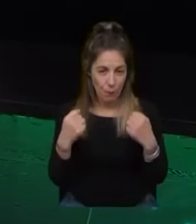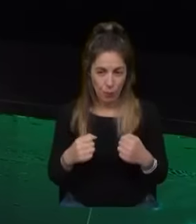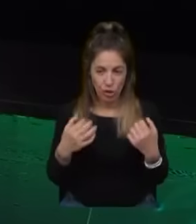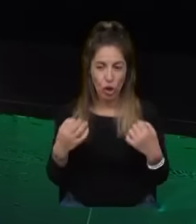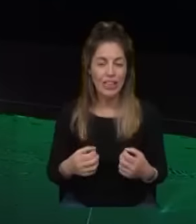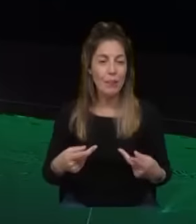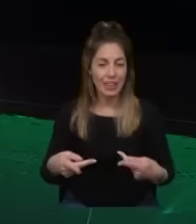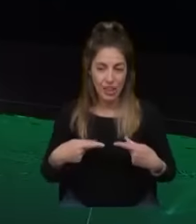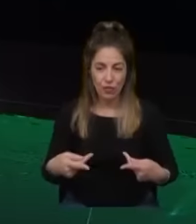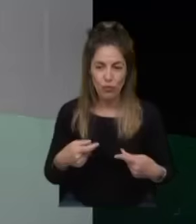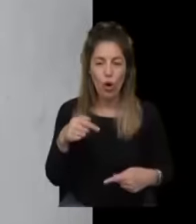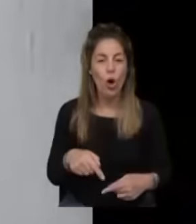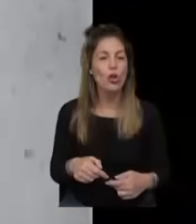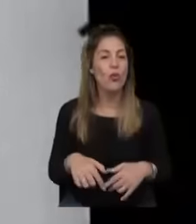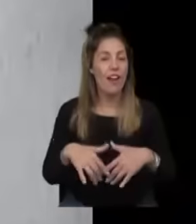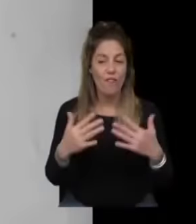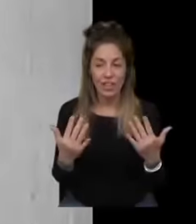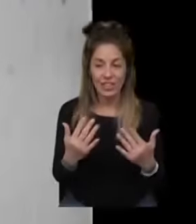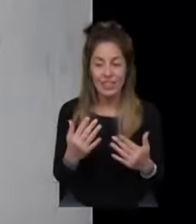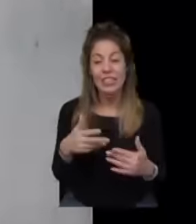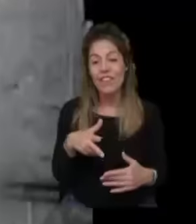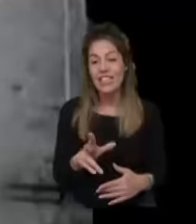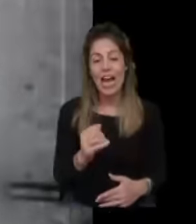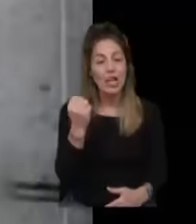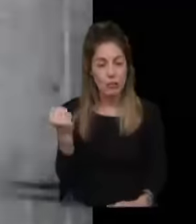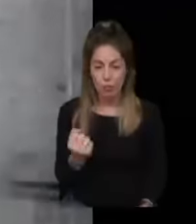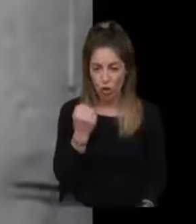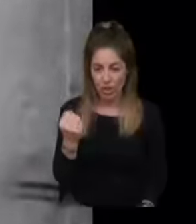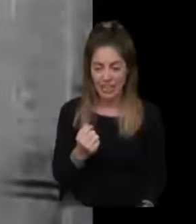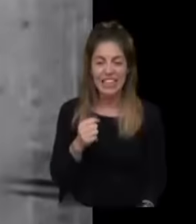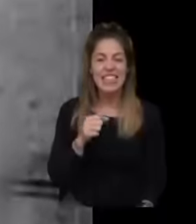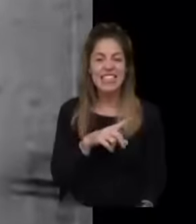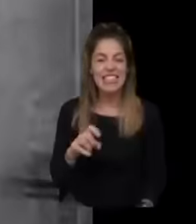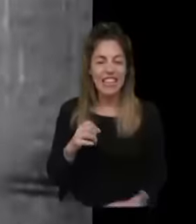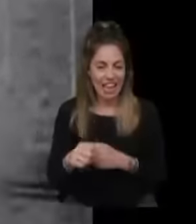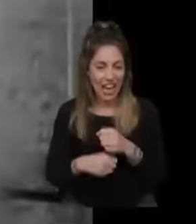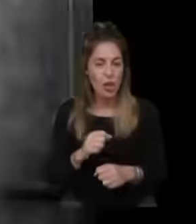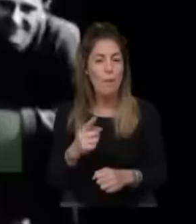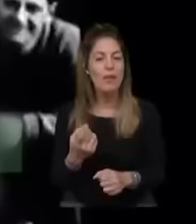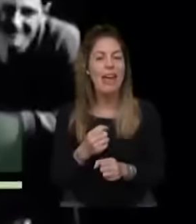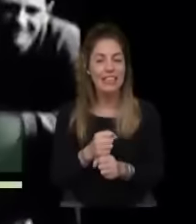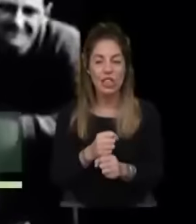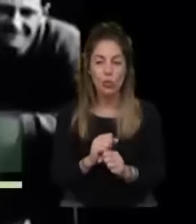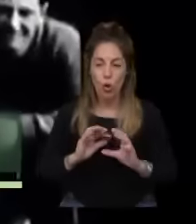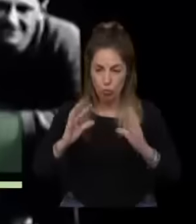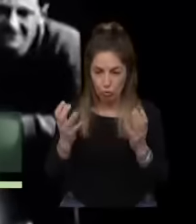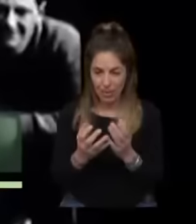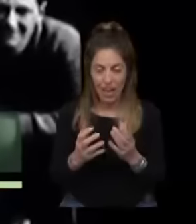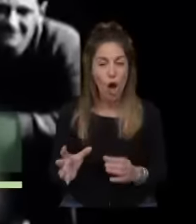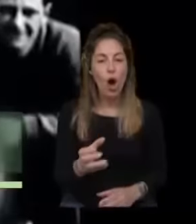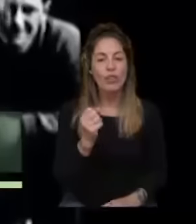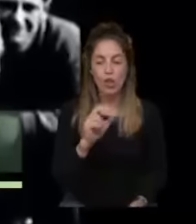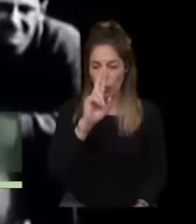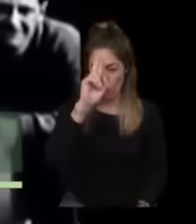de fútbol, porque hoy es una fecha muy, pero muy importante. Se cumplen hoy 100 años del primer título mundial obtenido por Uruguay en los